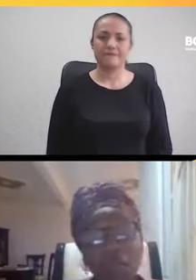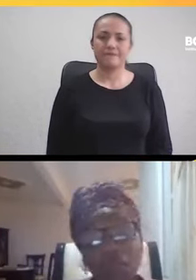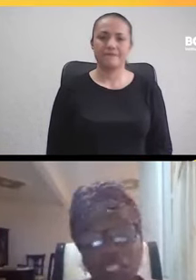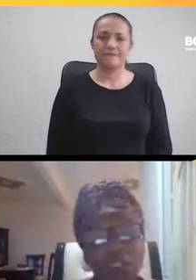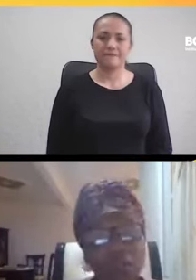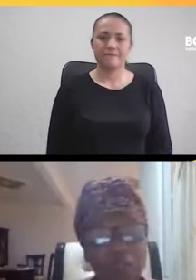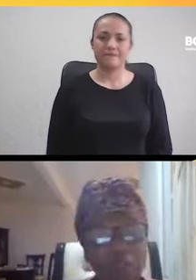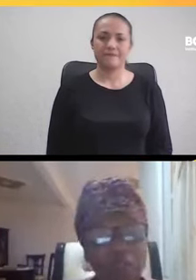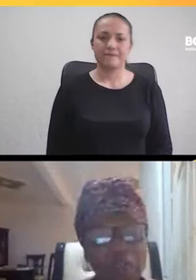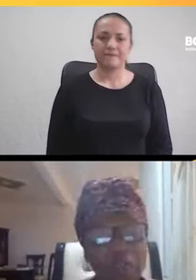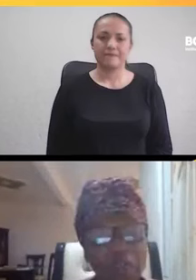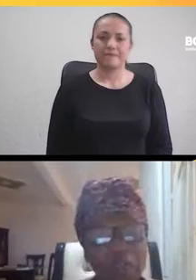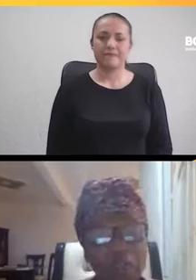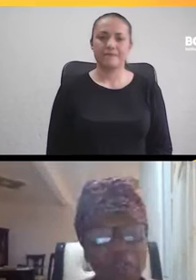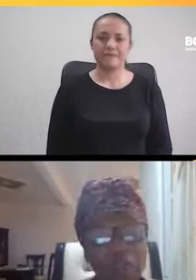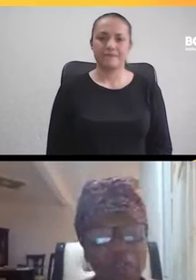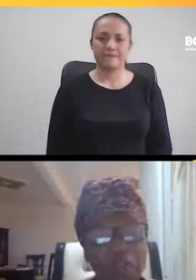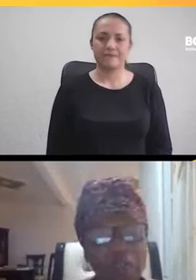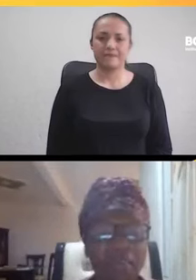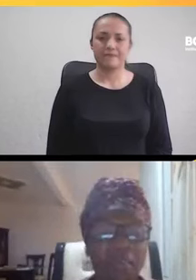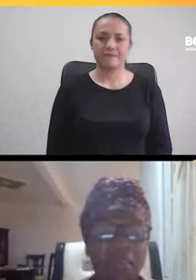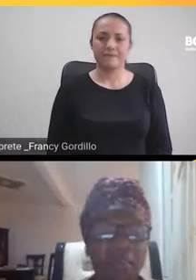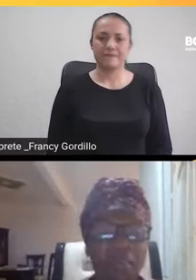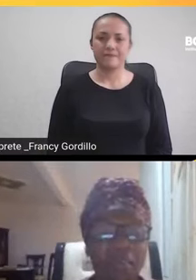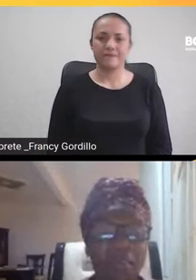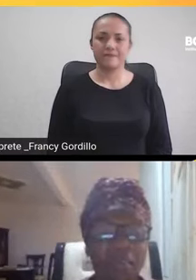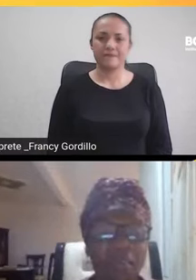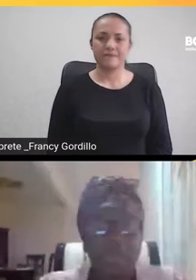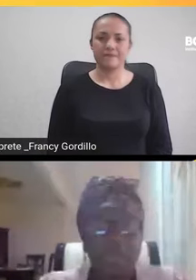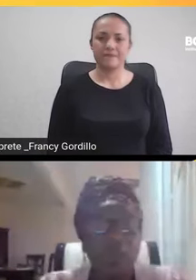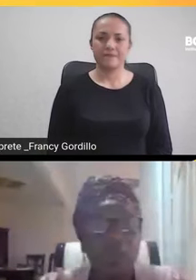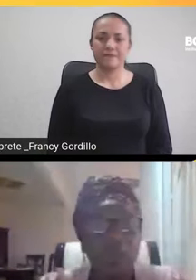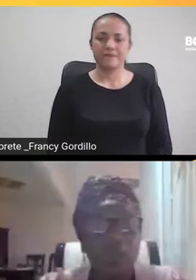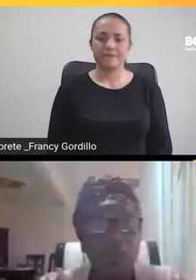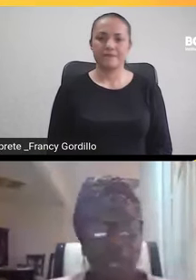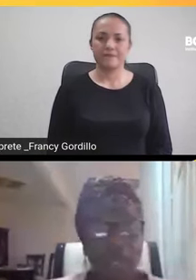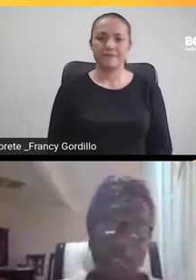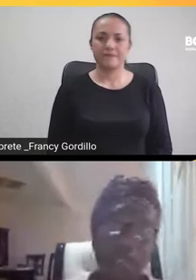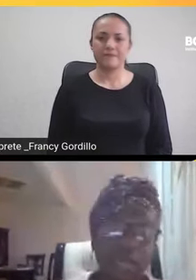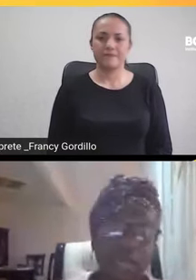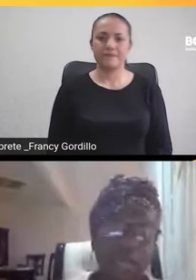chito y palengue, pasa. Y quién es Huisenda.